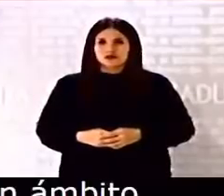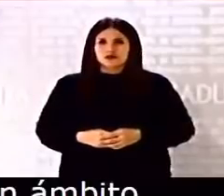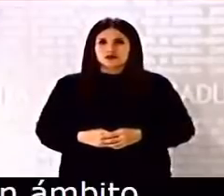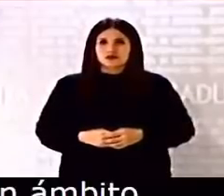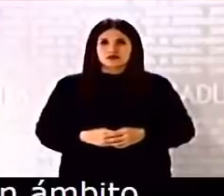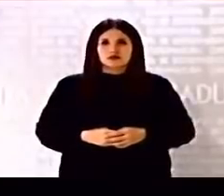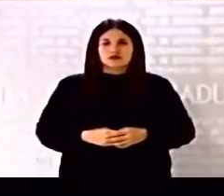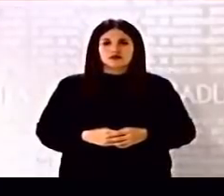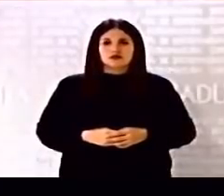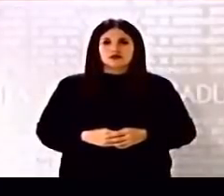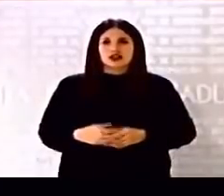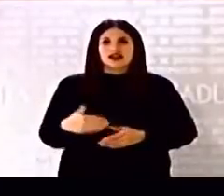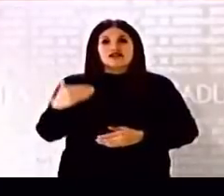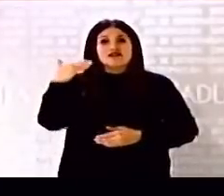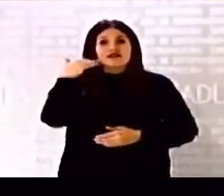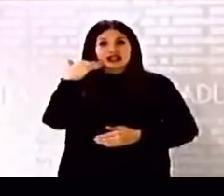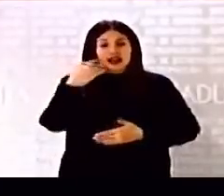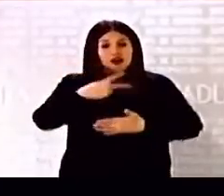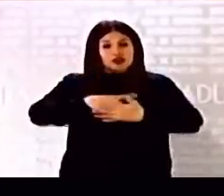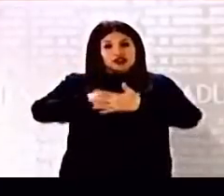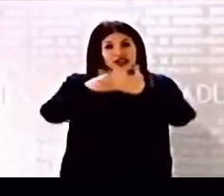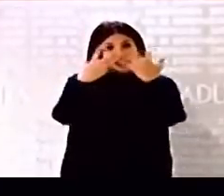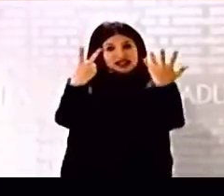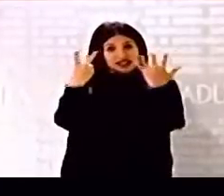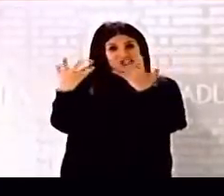Desde el día 17 de marzo